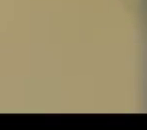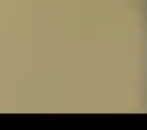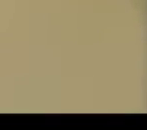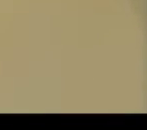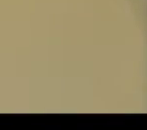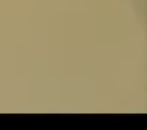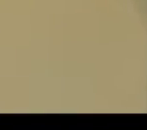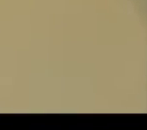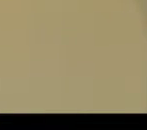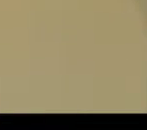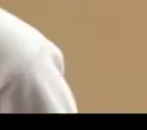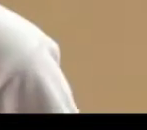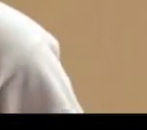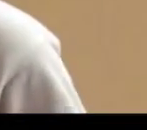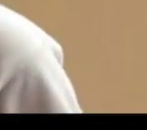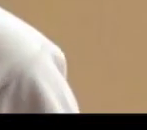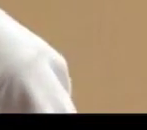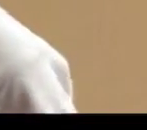Y entonces cuando llegué,